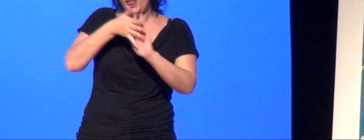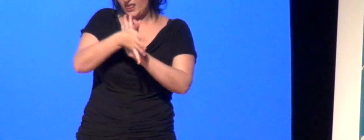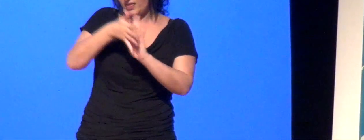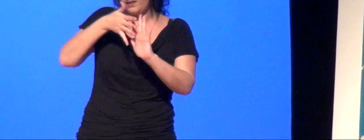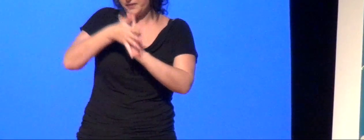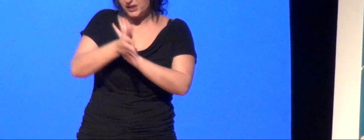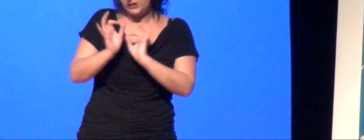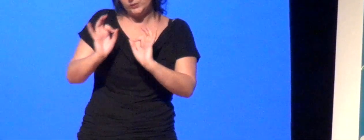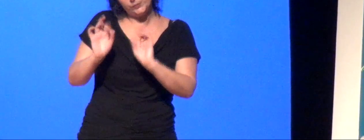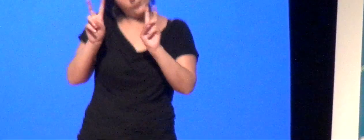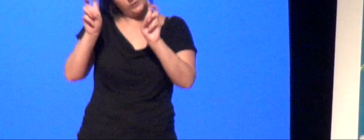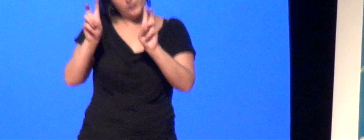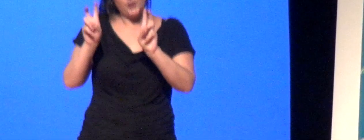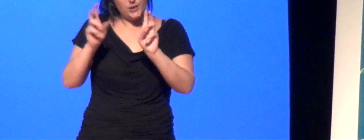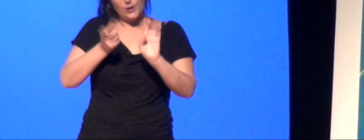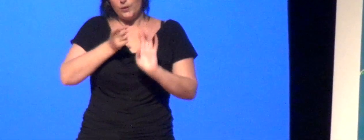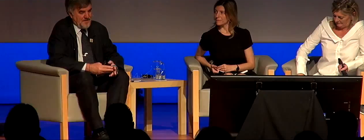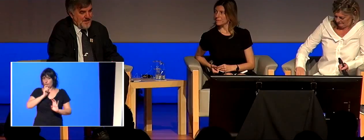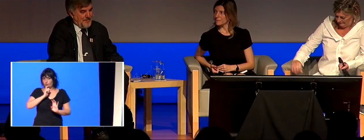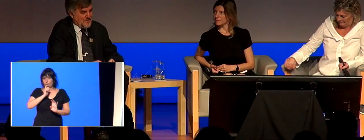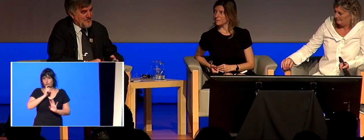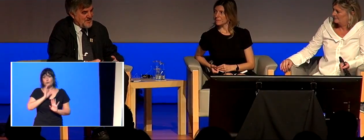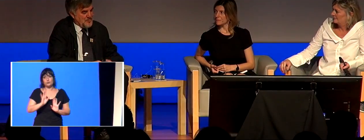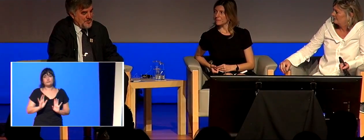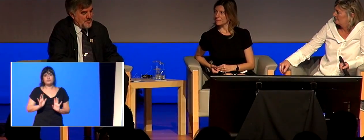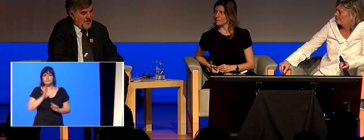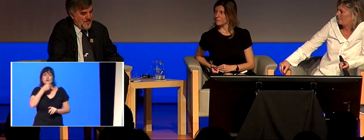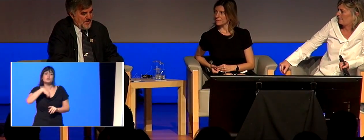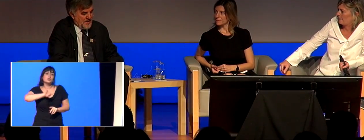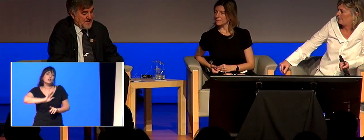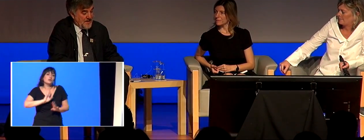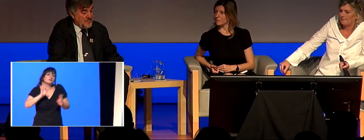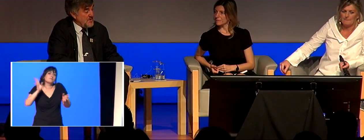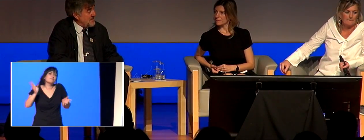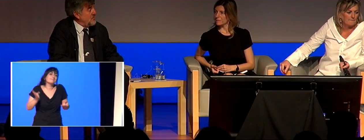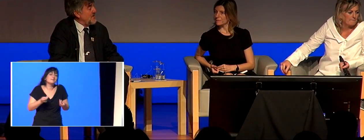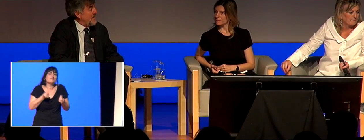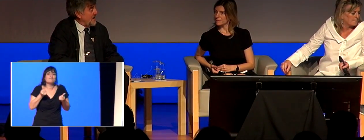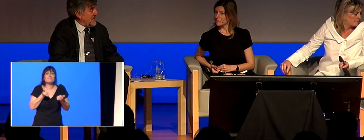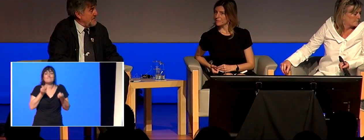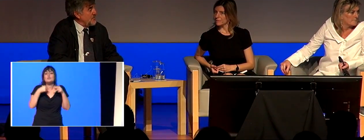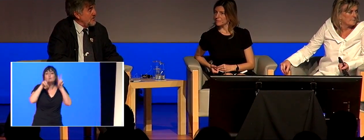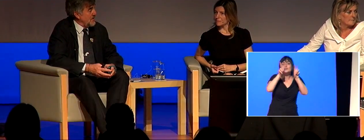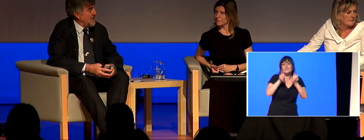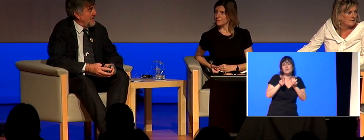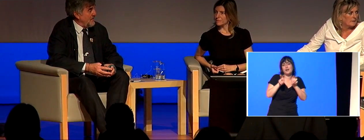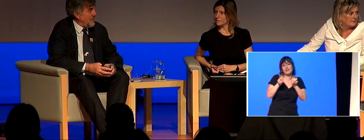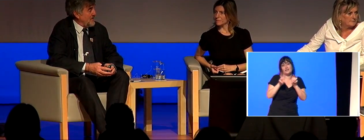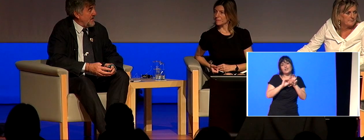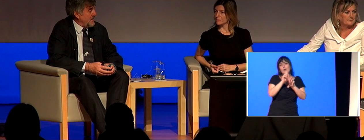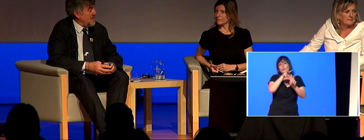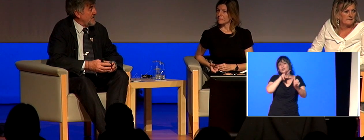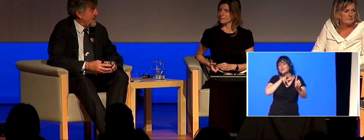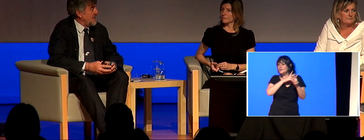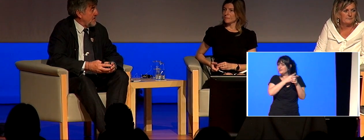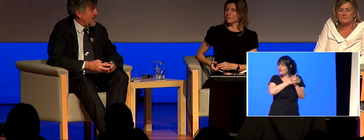es un tema muy complejo, porque hablamos de un asunto que tiene muchas facetas, muchas formas